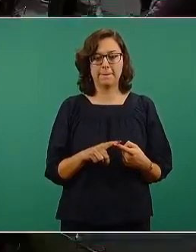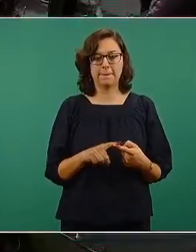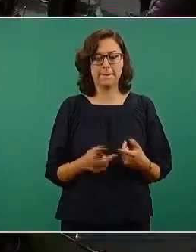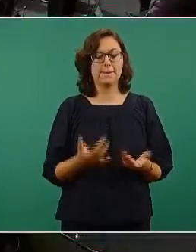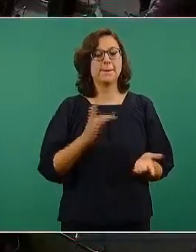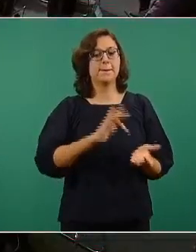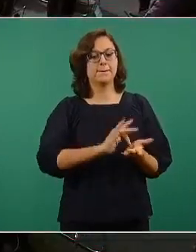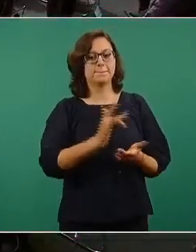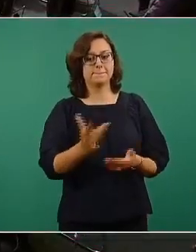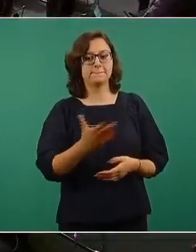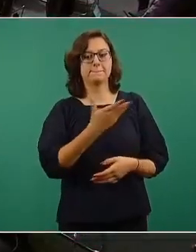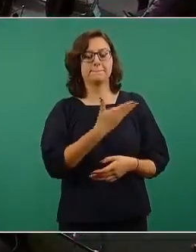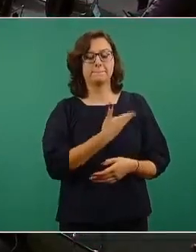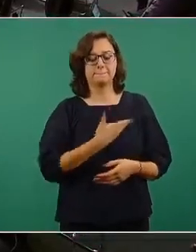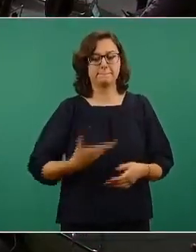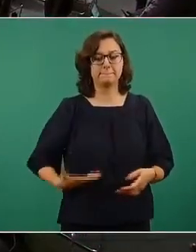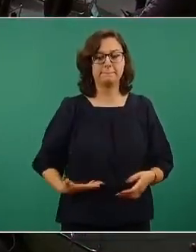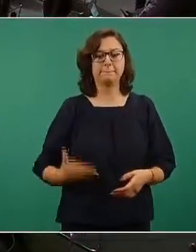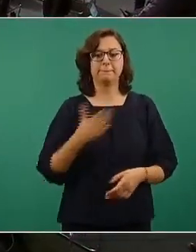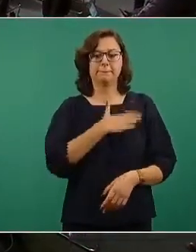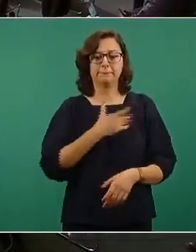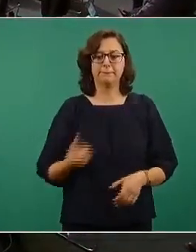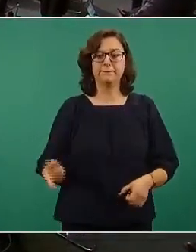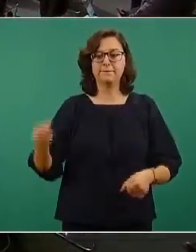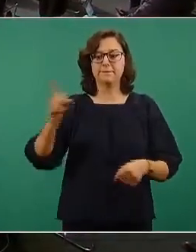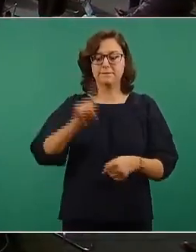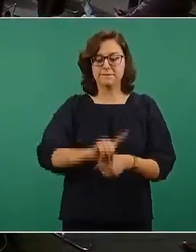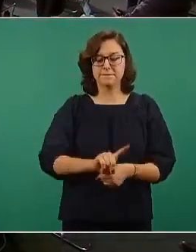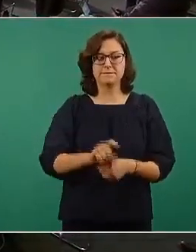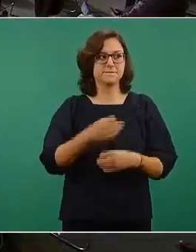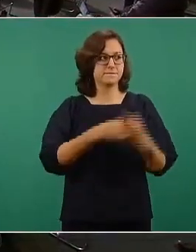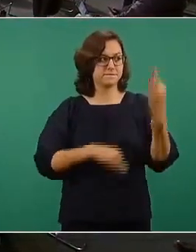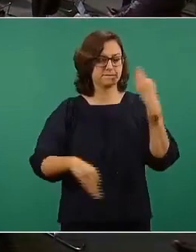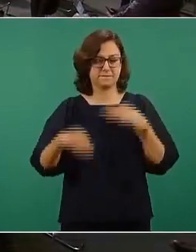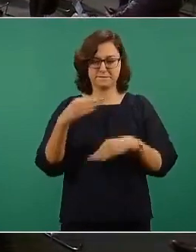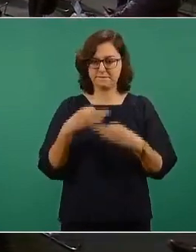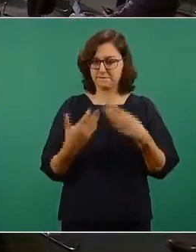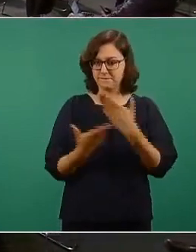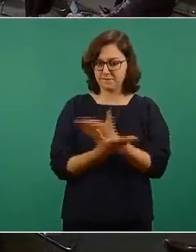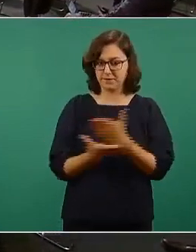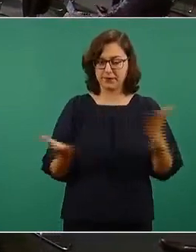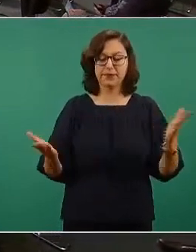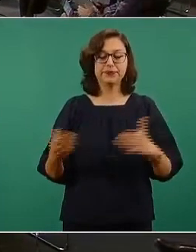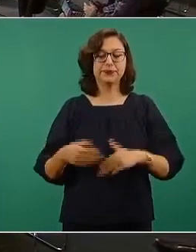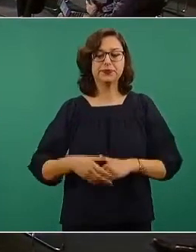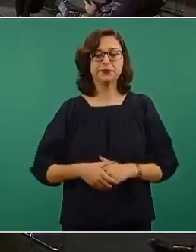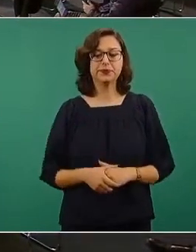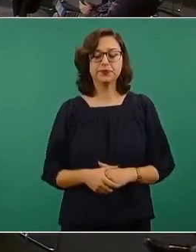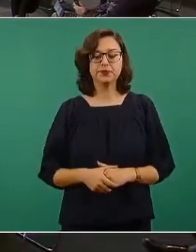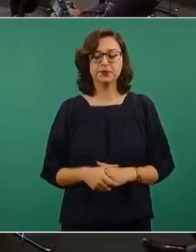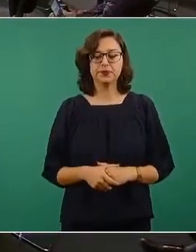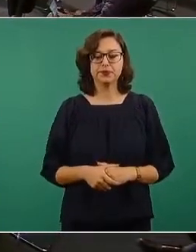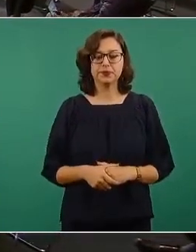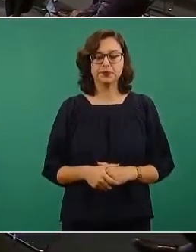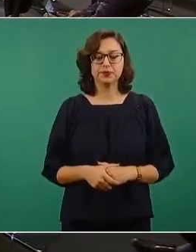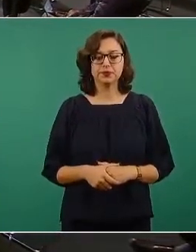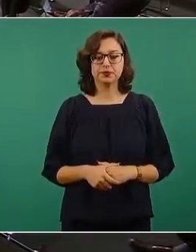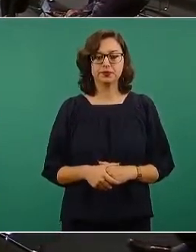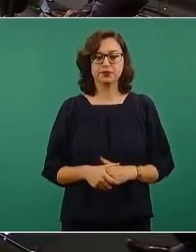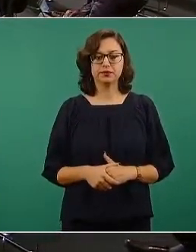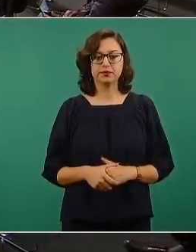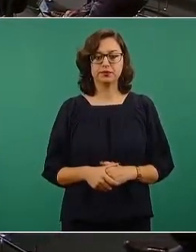Gracias, presidente. Buenos días. Buen día a todos. Primero preguntarle sobre este tema que expuso.